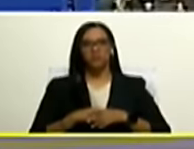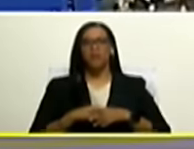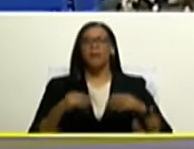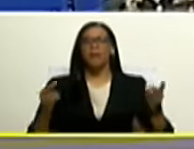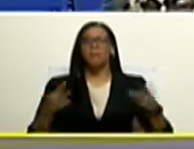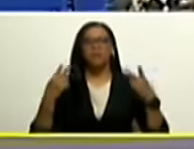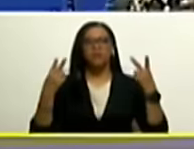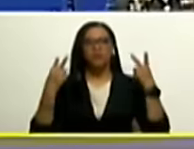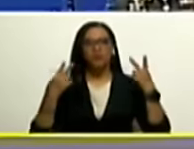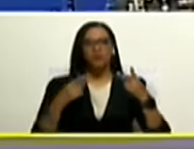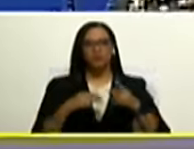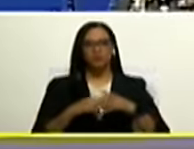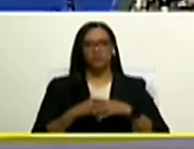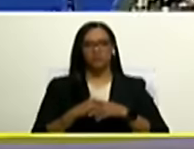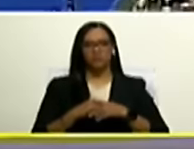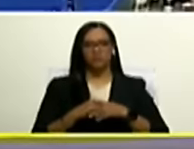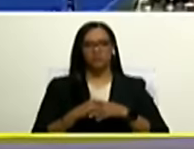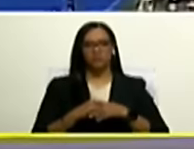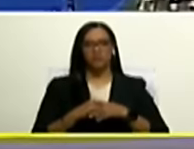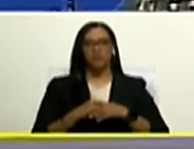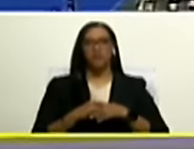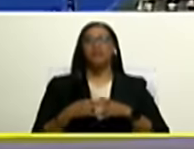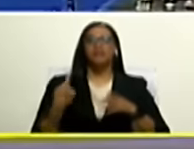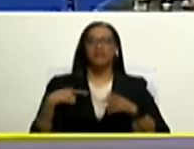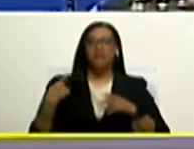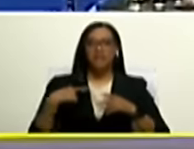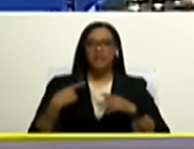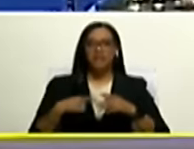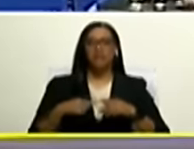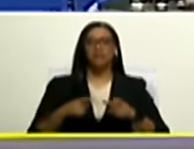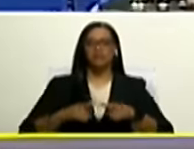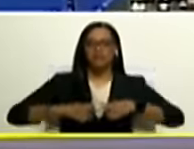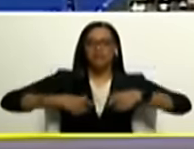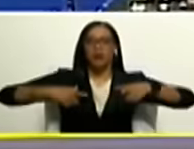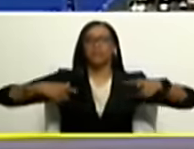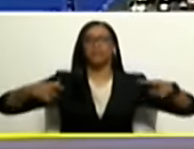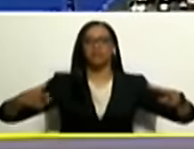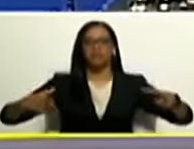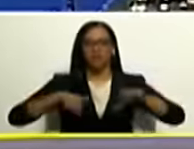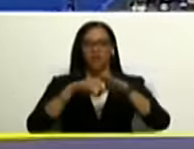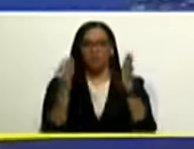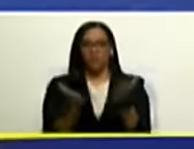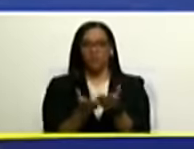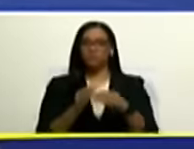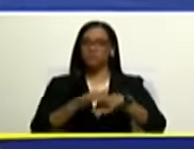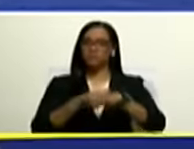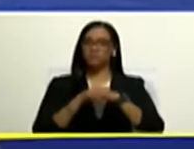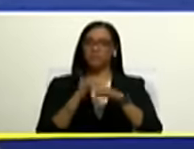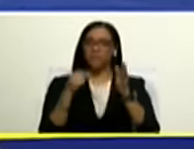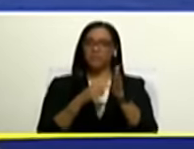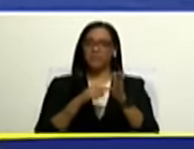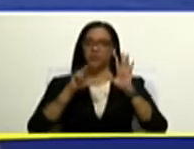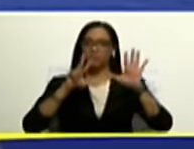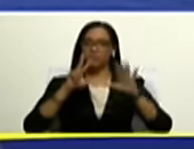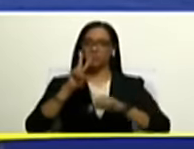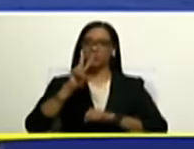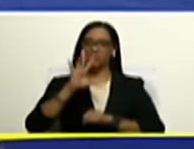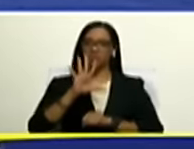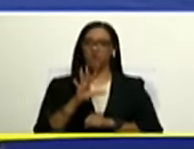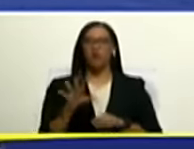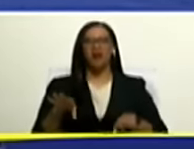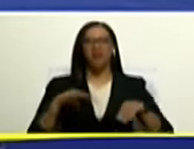victoriosas tenían su onda expansiva en el mundo, los británicos en 1825